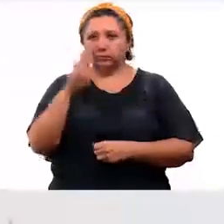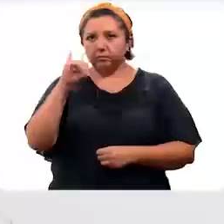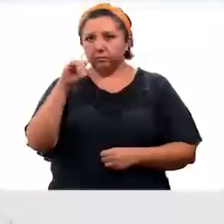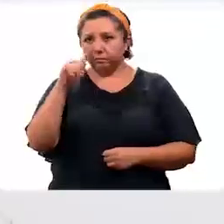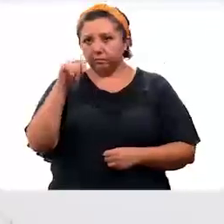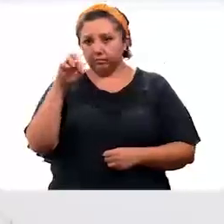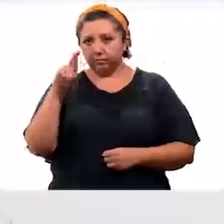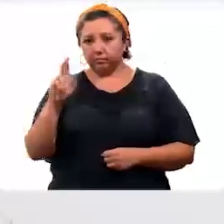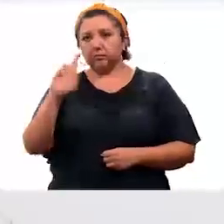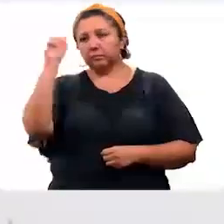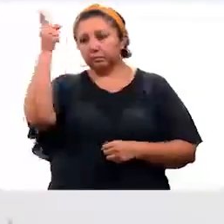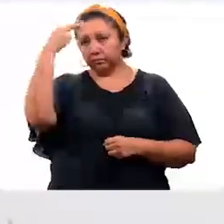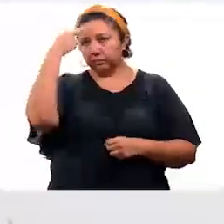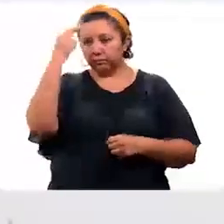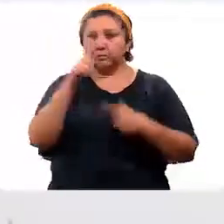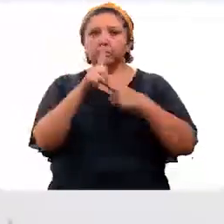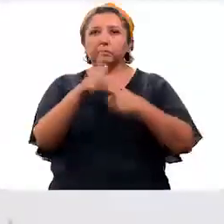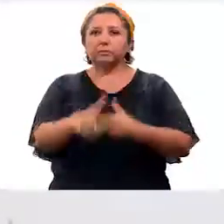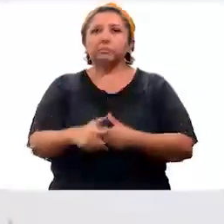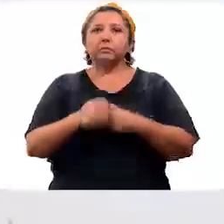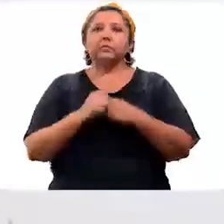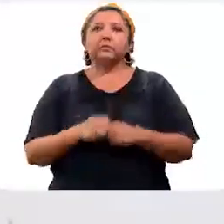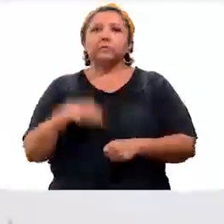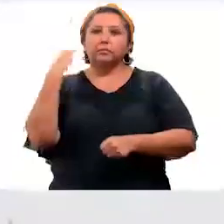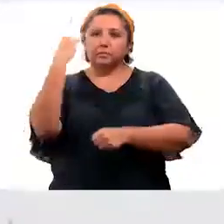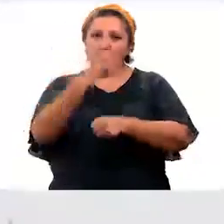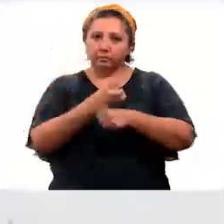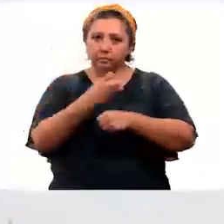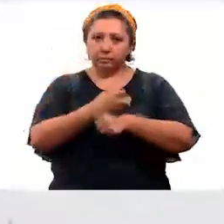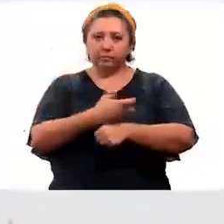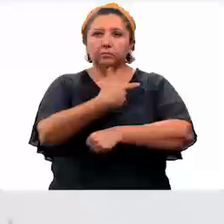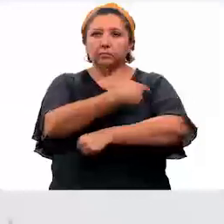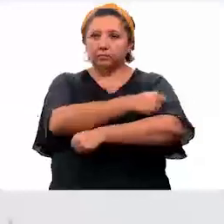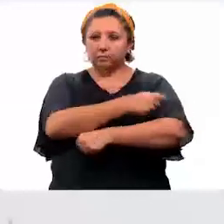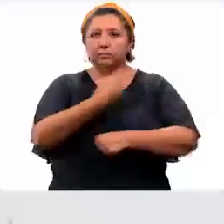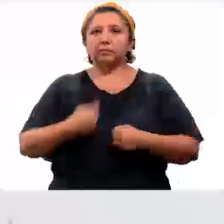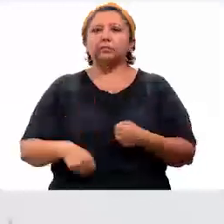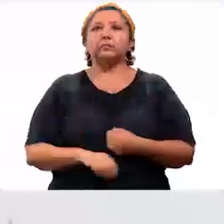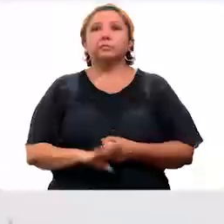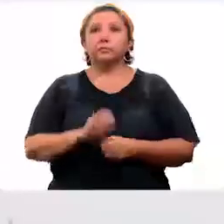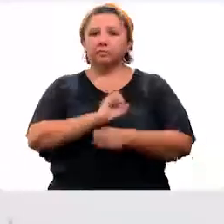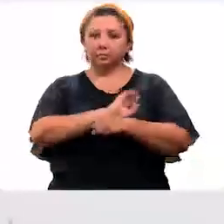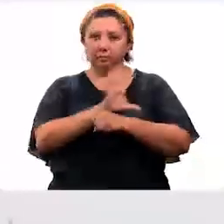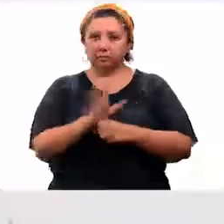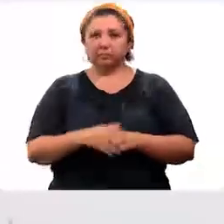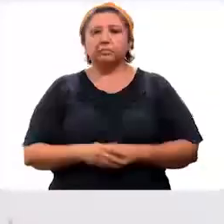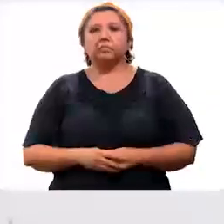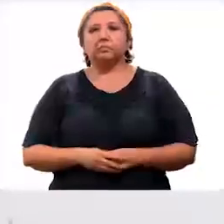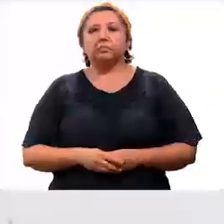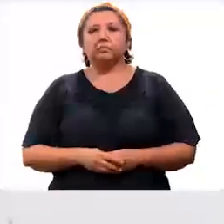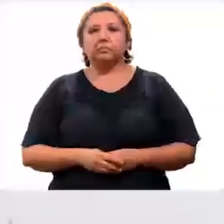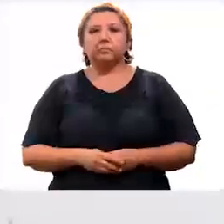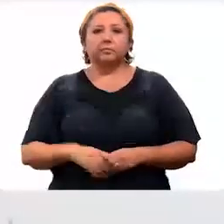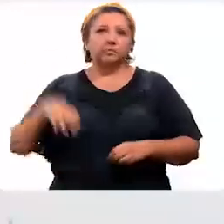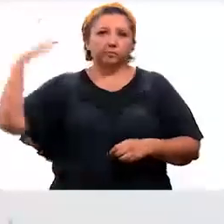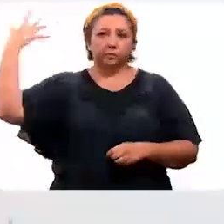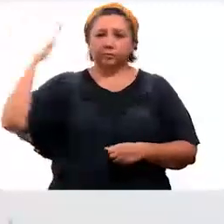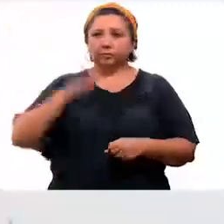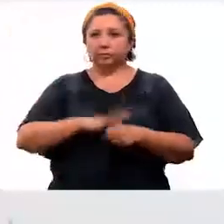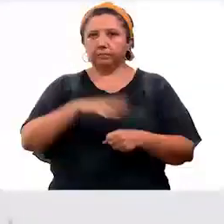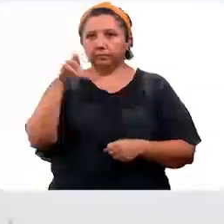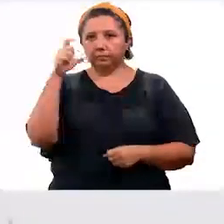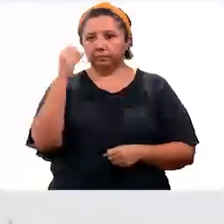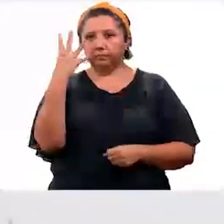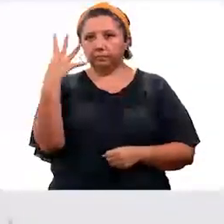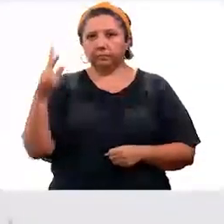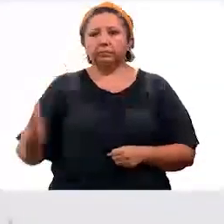Bienestar. Cabe recordar que continúa la aplicación de las dosis de refuerzo de la vacuna contra el coronavirus para adultos mayores